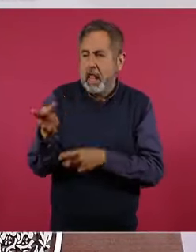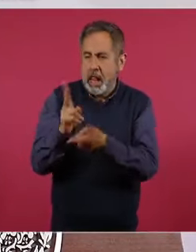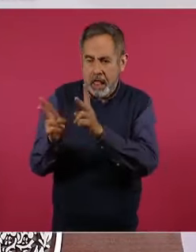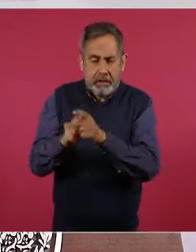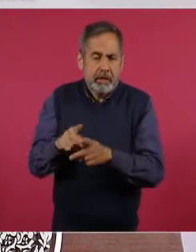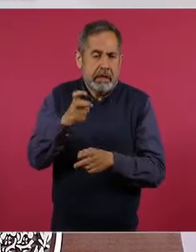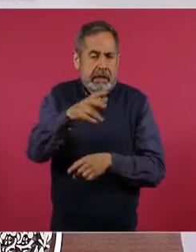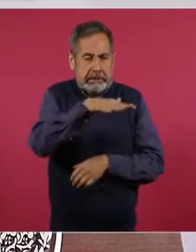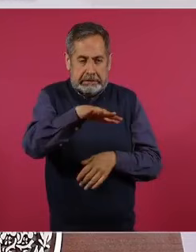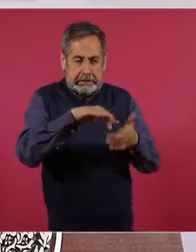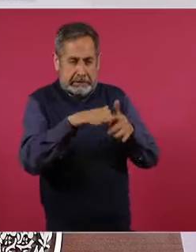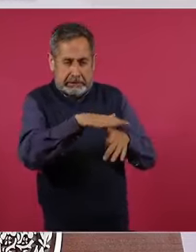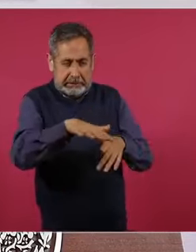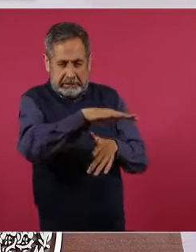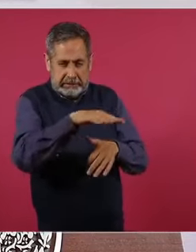esa parte